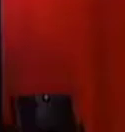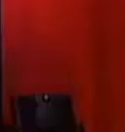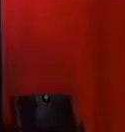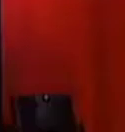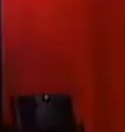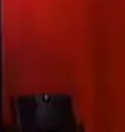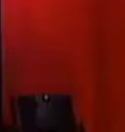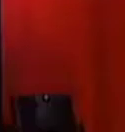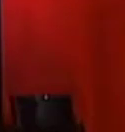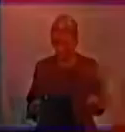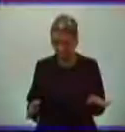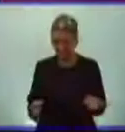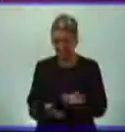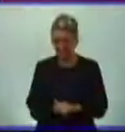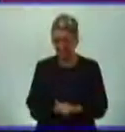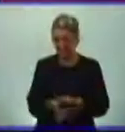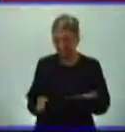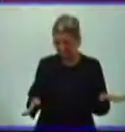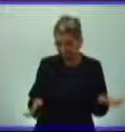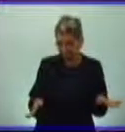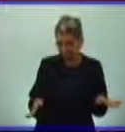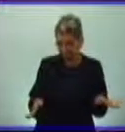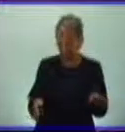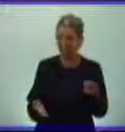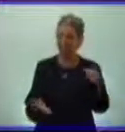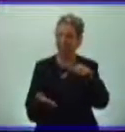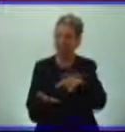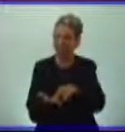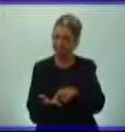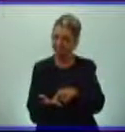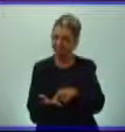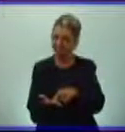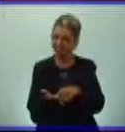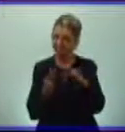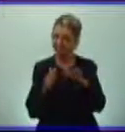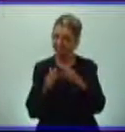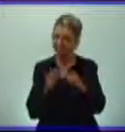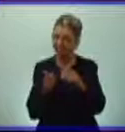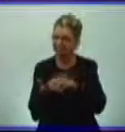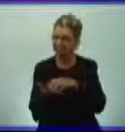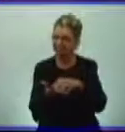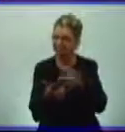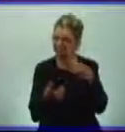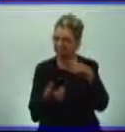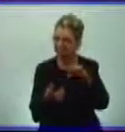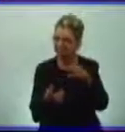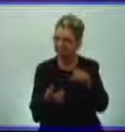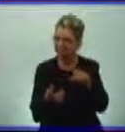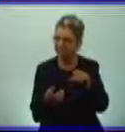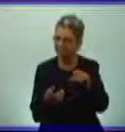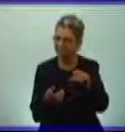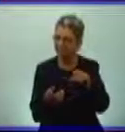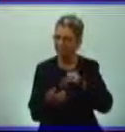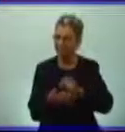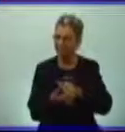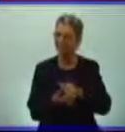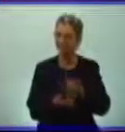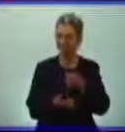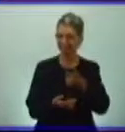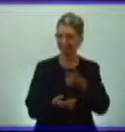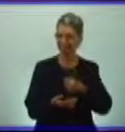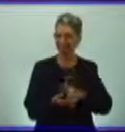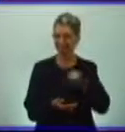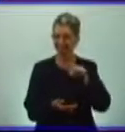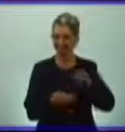¿Ya? ¿Le señalaron las provincias, los familiares le señalaron la provincia donde ustedes viven? Muy bien. Les propongo